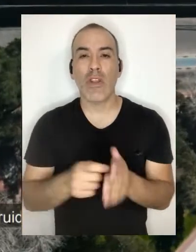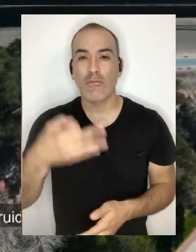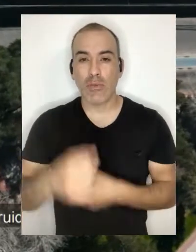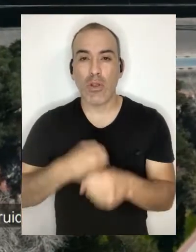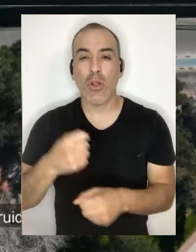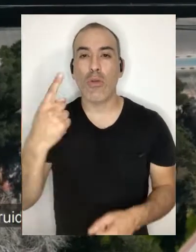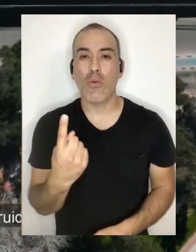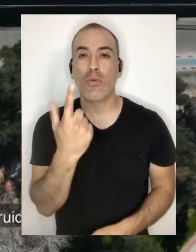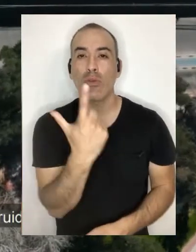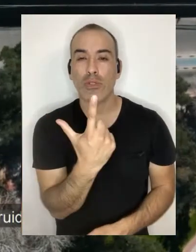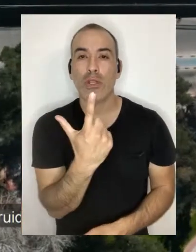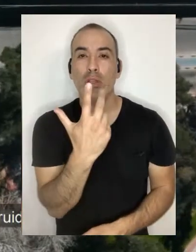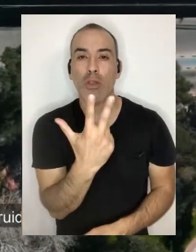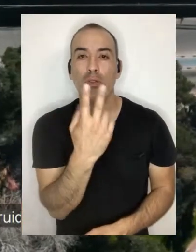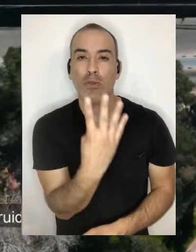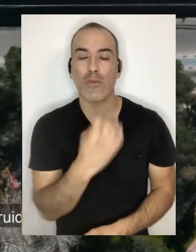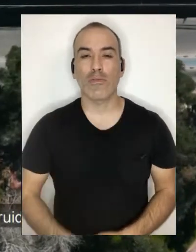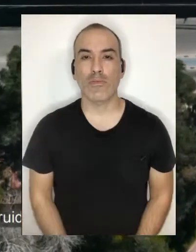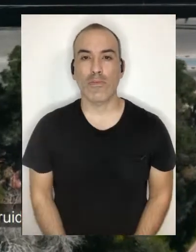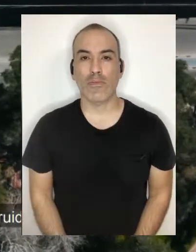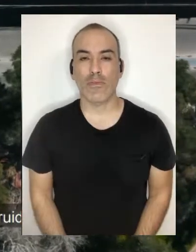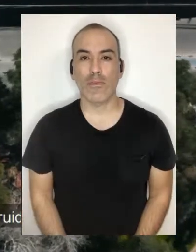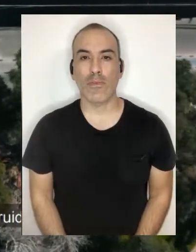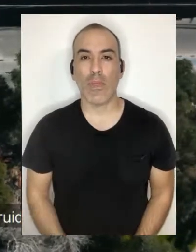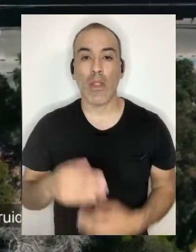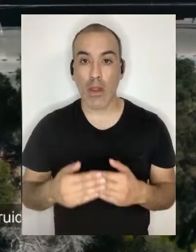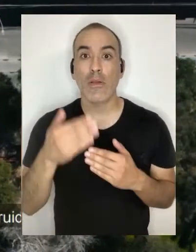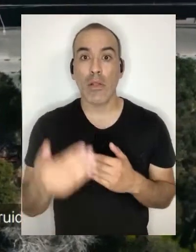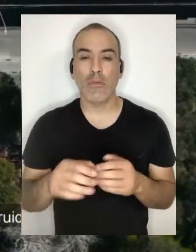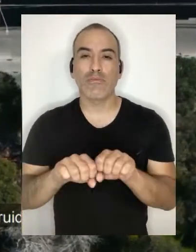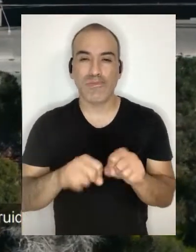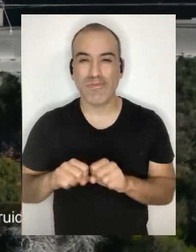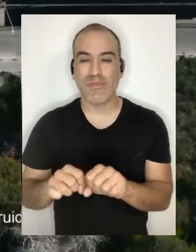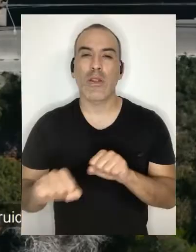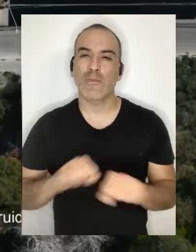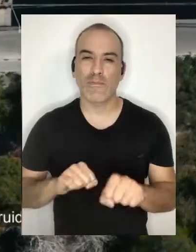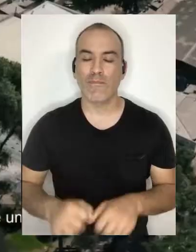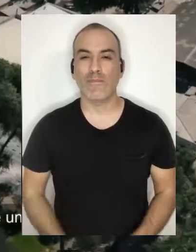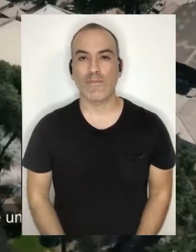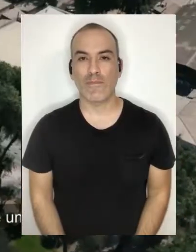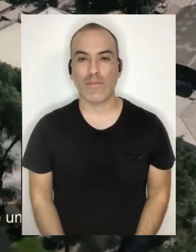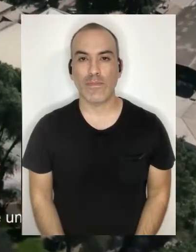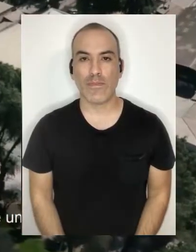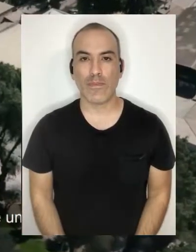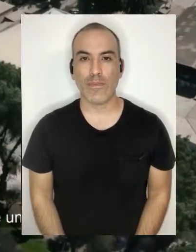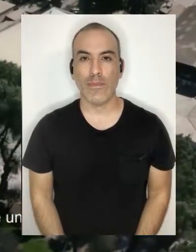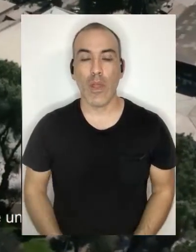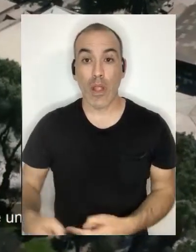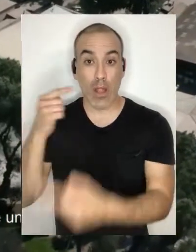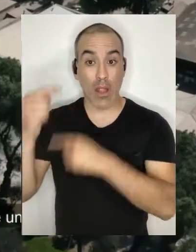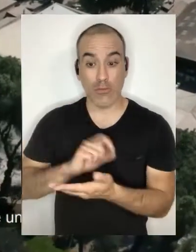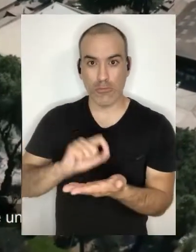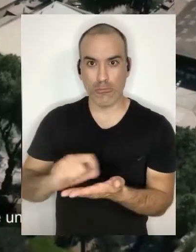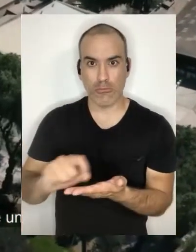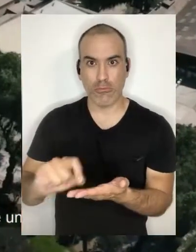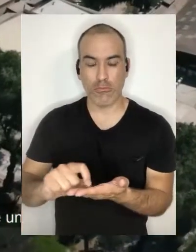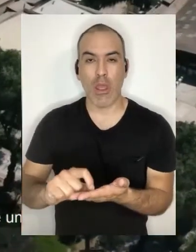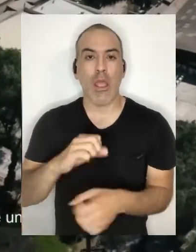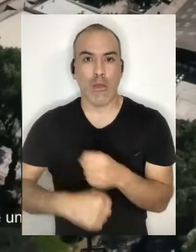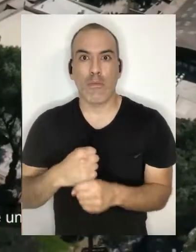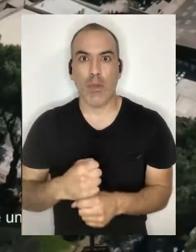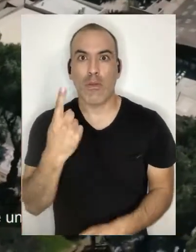año 1784 y después destruido por un terremoto. La crónica consigna que en el